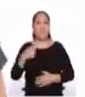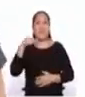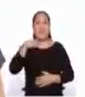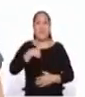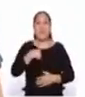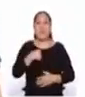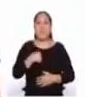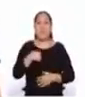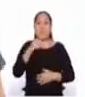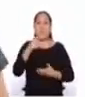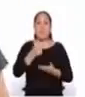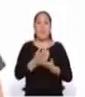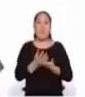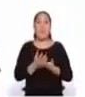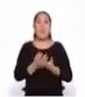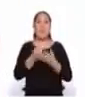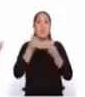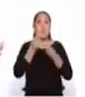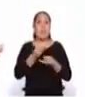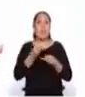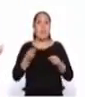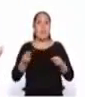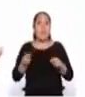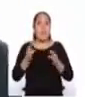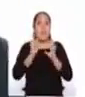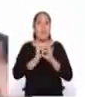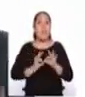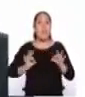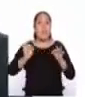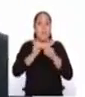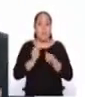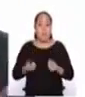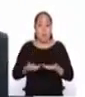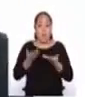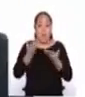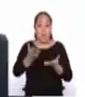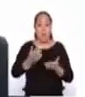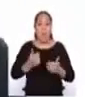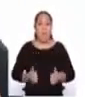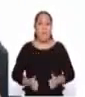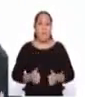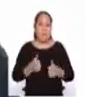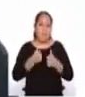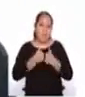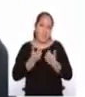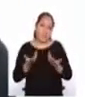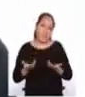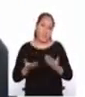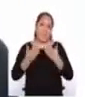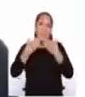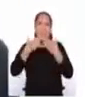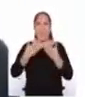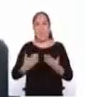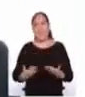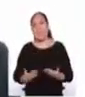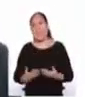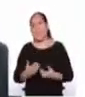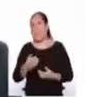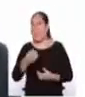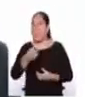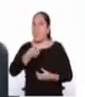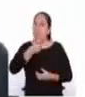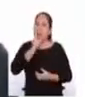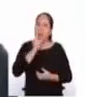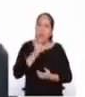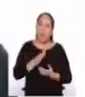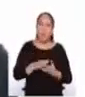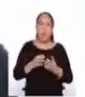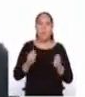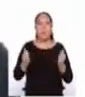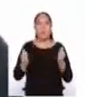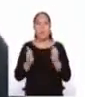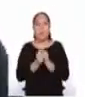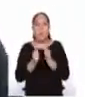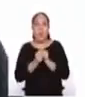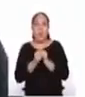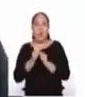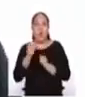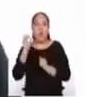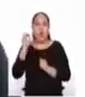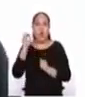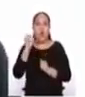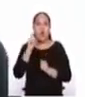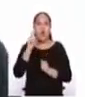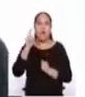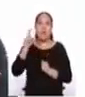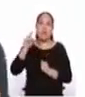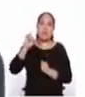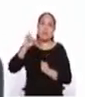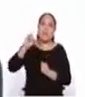que permite que se genere la vida. Bueno, gracias al agua y al oxígeno y la